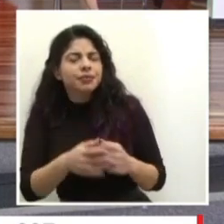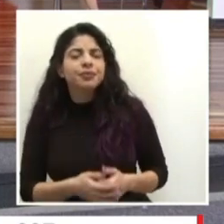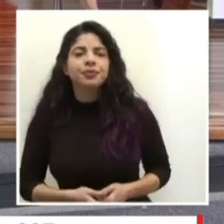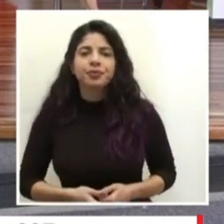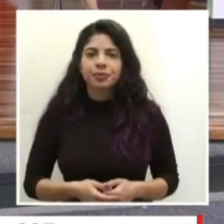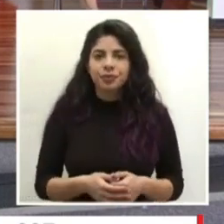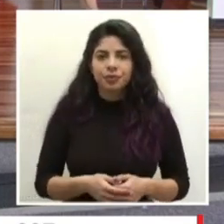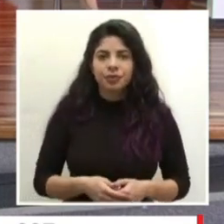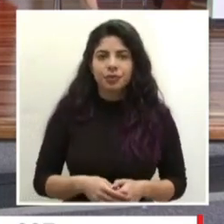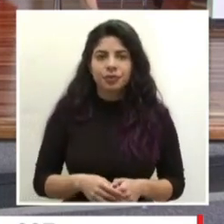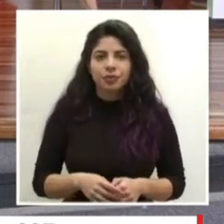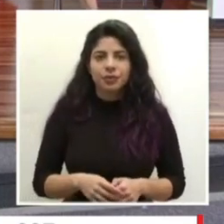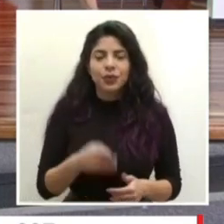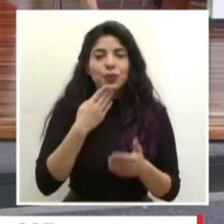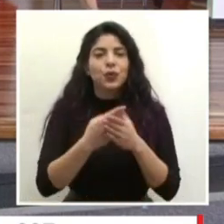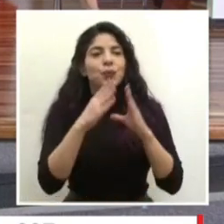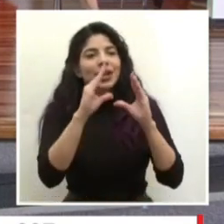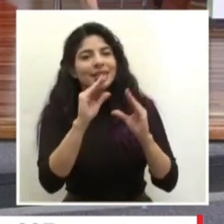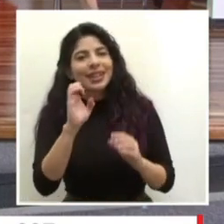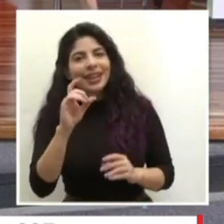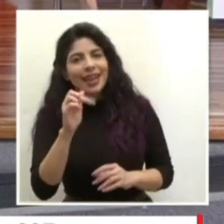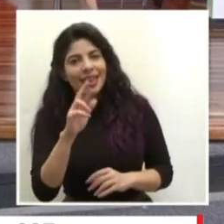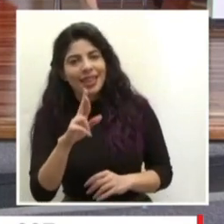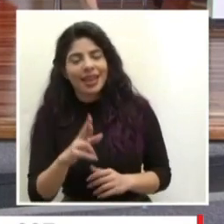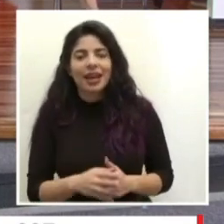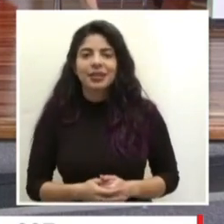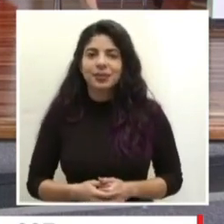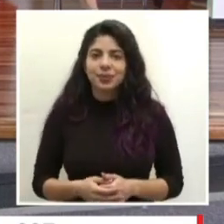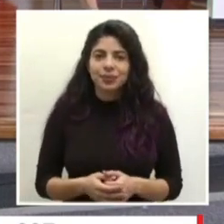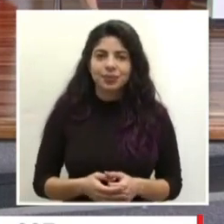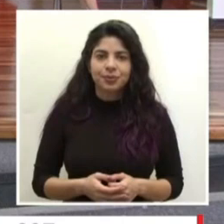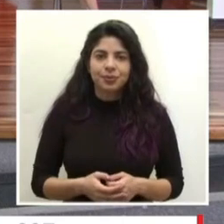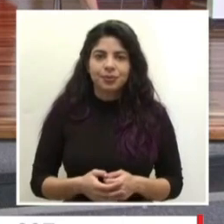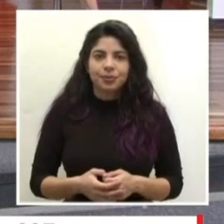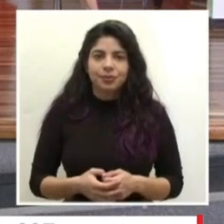consulta. Muy buenas tardes, don Edgar.